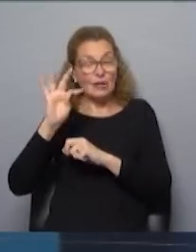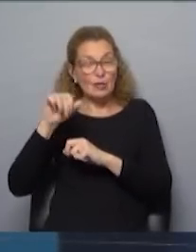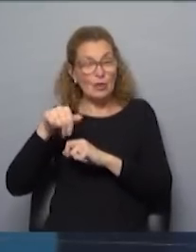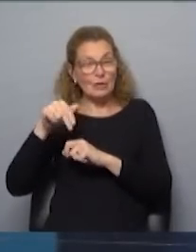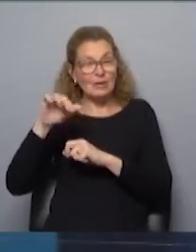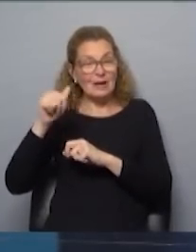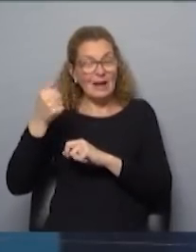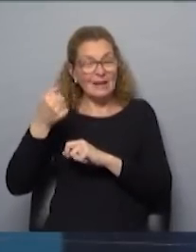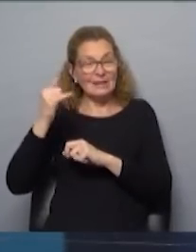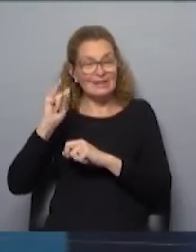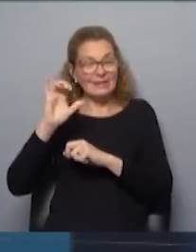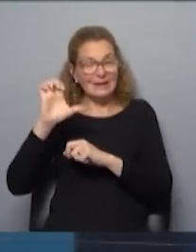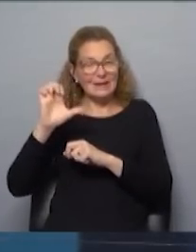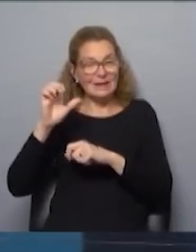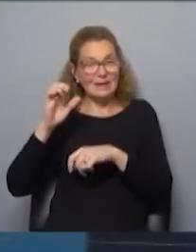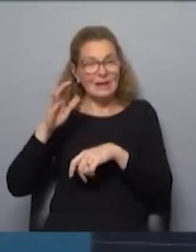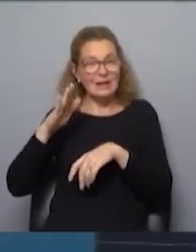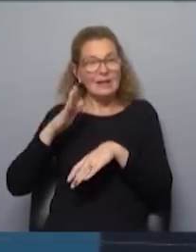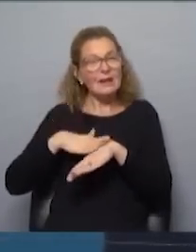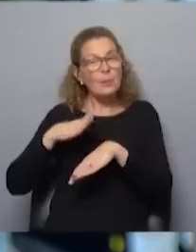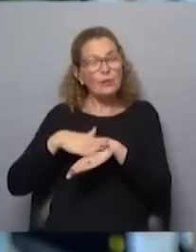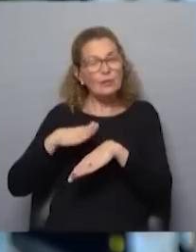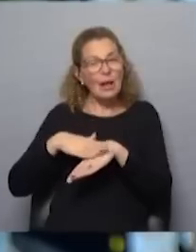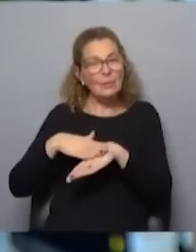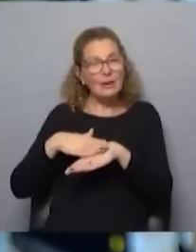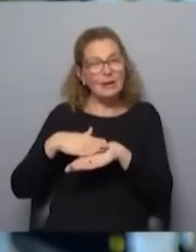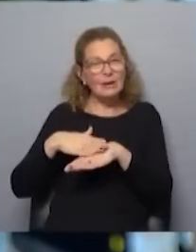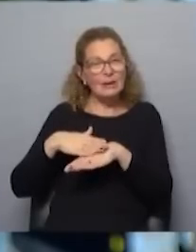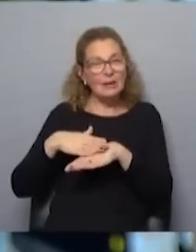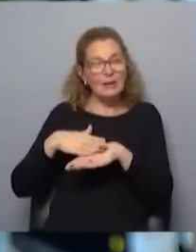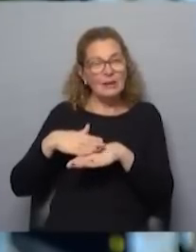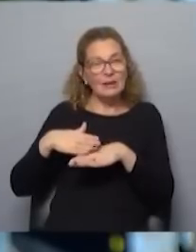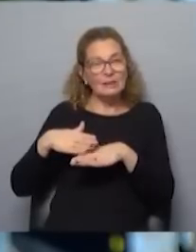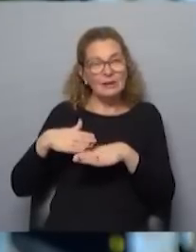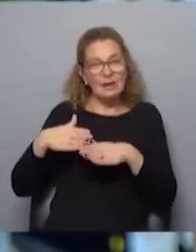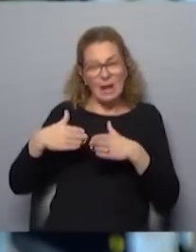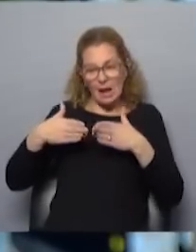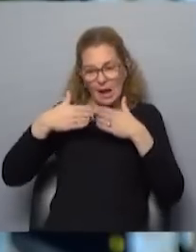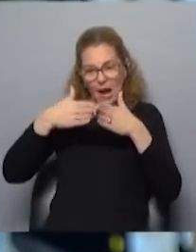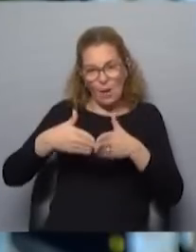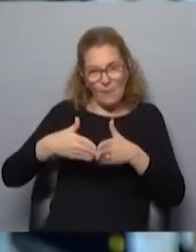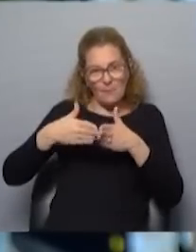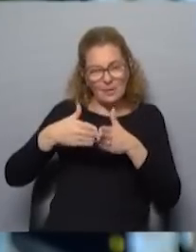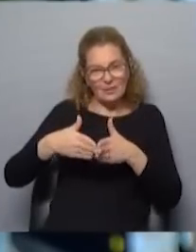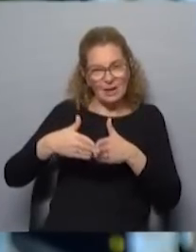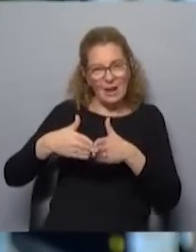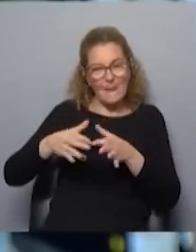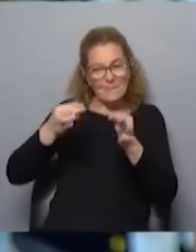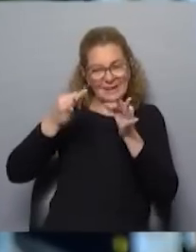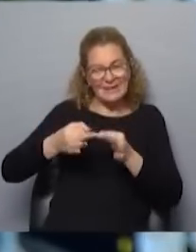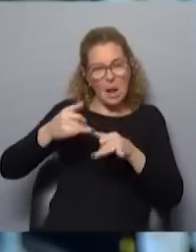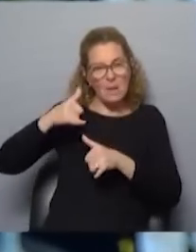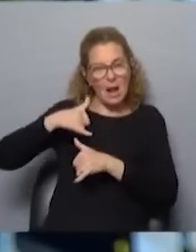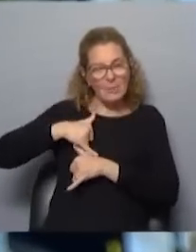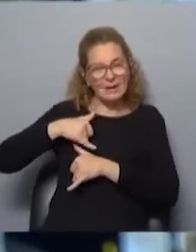de una terminal especializada para la 'armada' en el puerto de montevideo en esas circunstancias